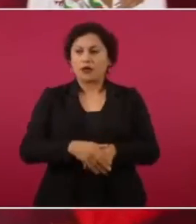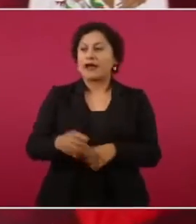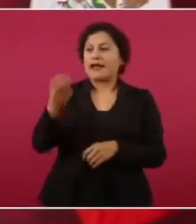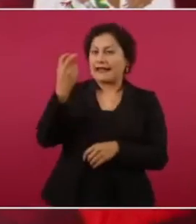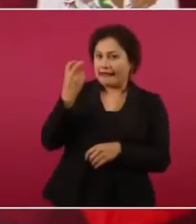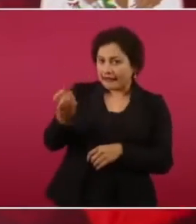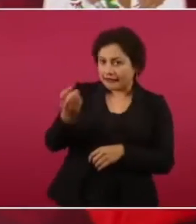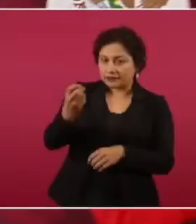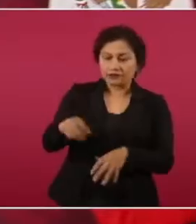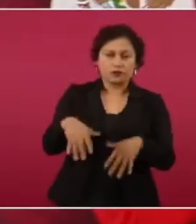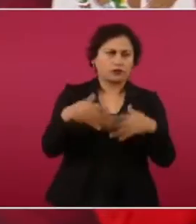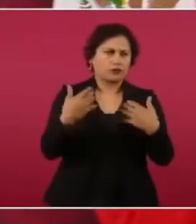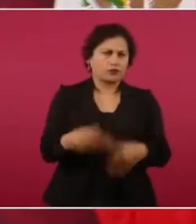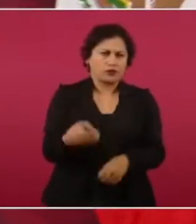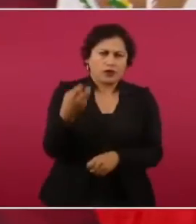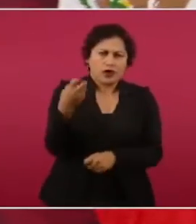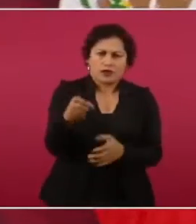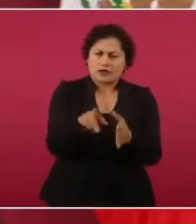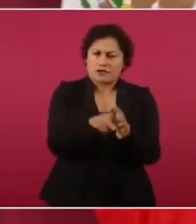problemas